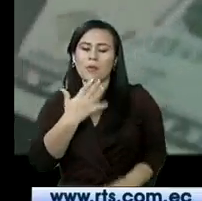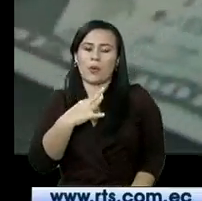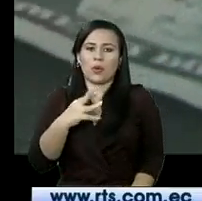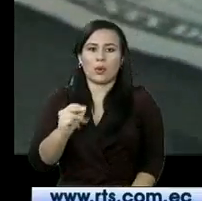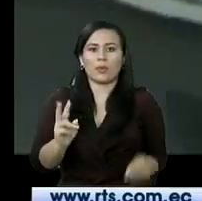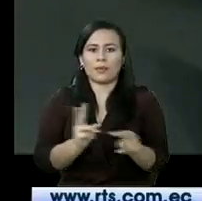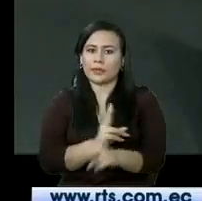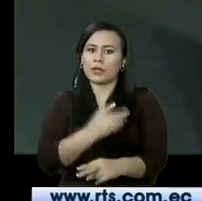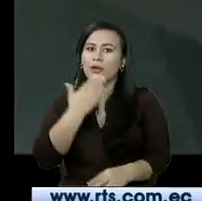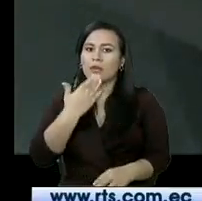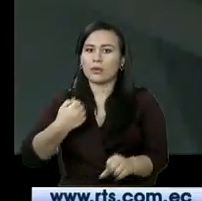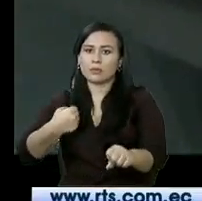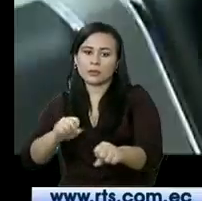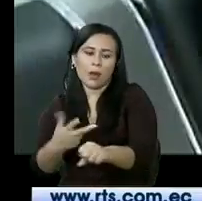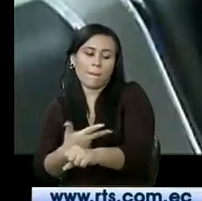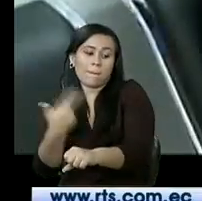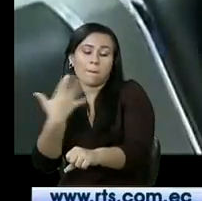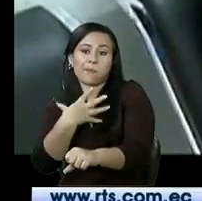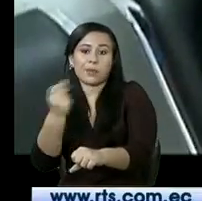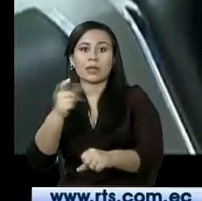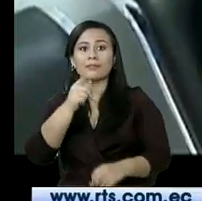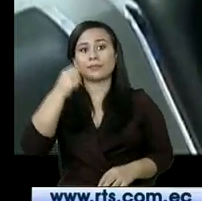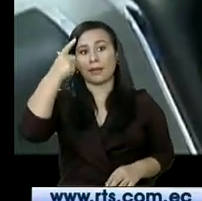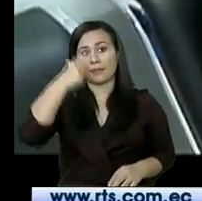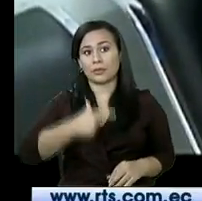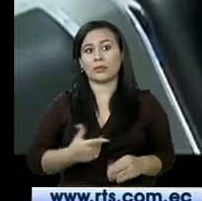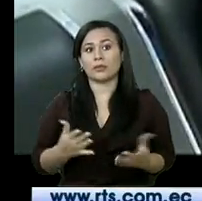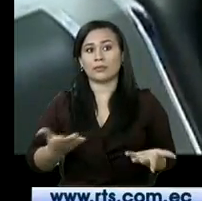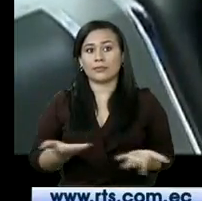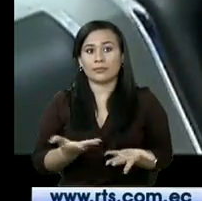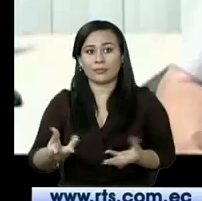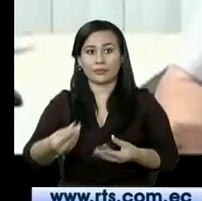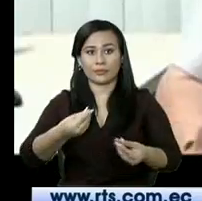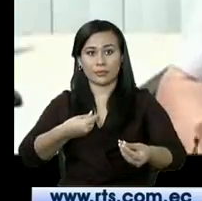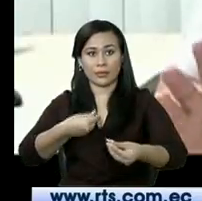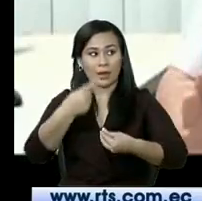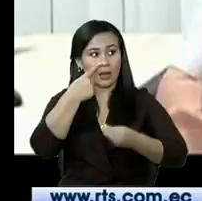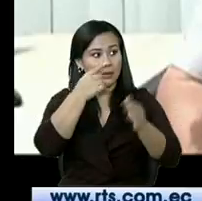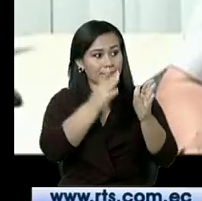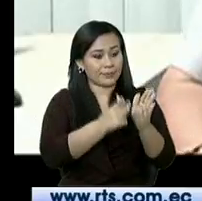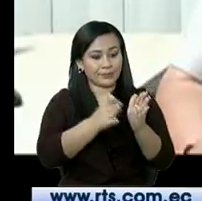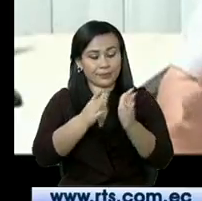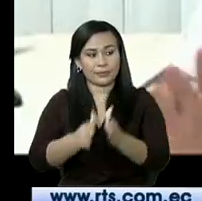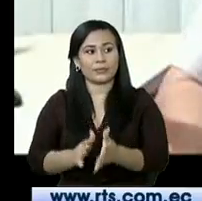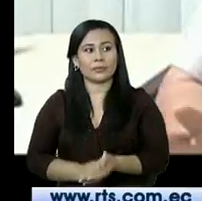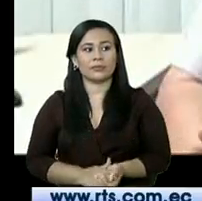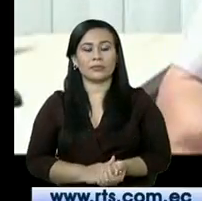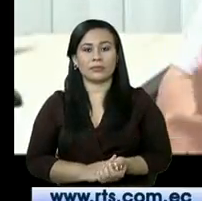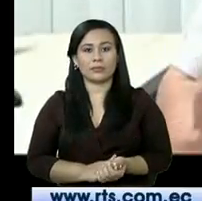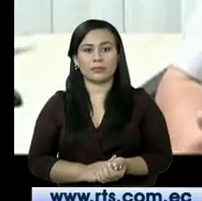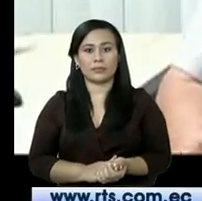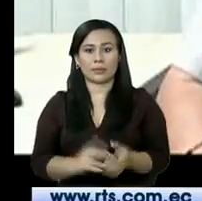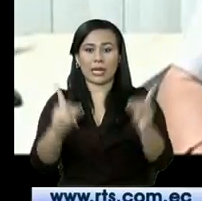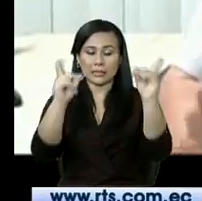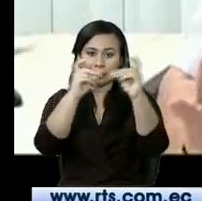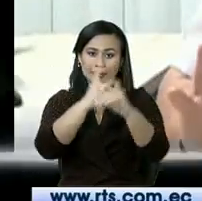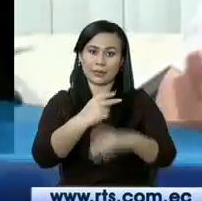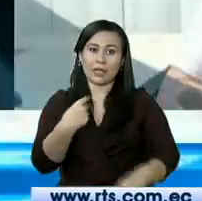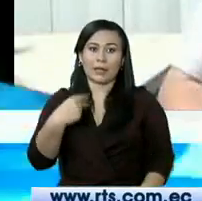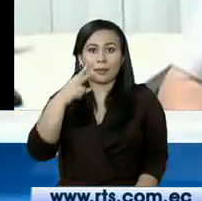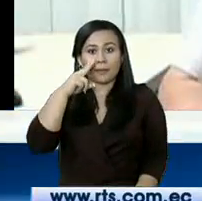modalidad de sacapintas el aprendido registra antecedentes delictivos todos son por robo en el 2005 2009